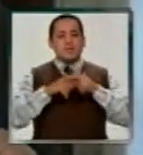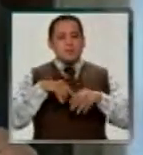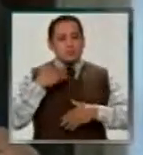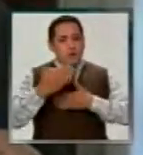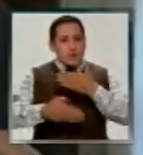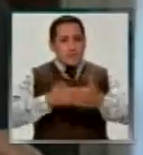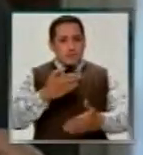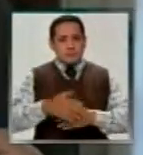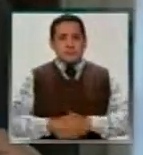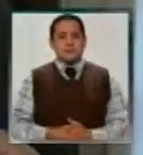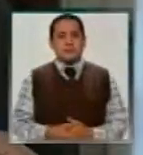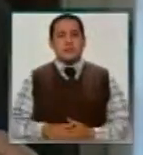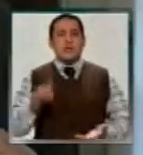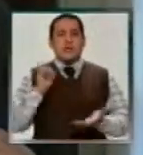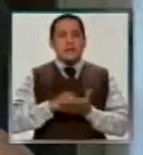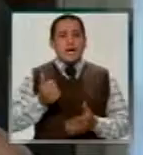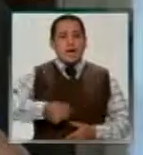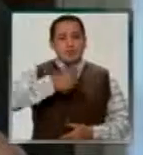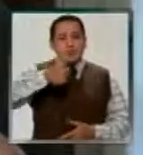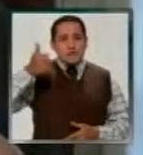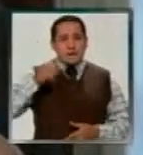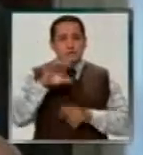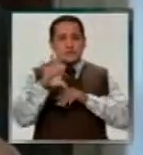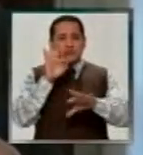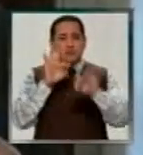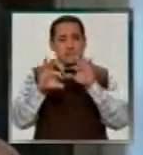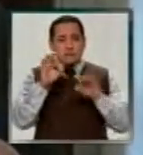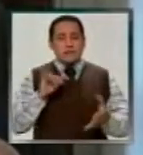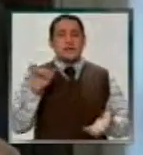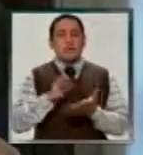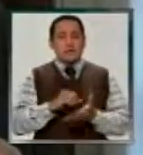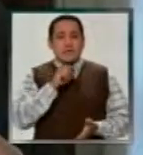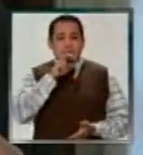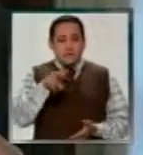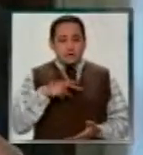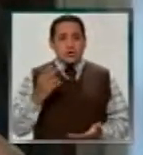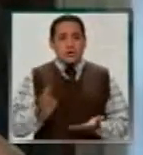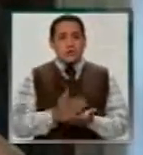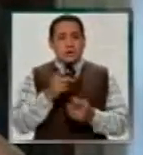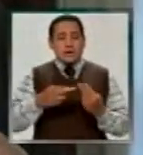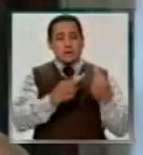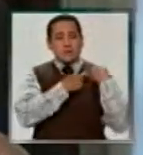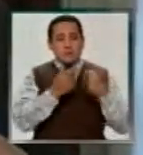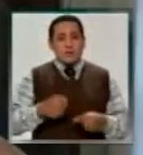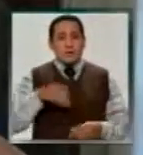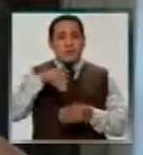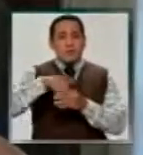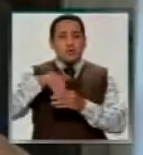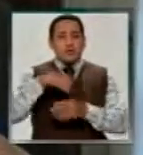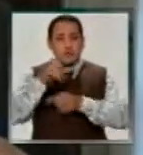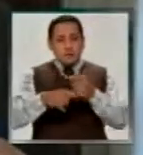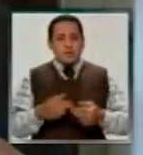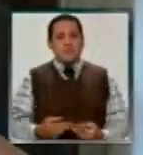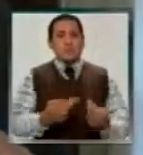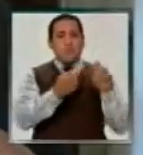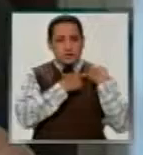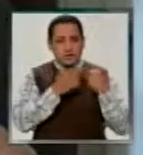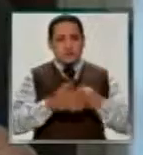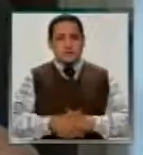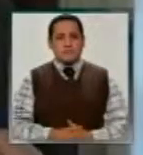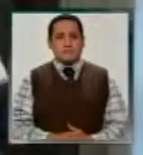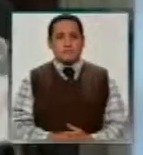nueva etapa en que las autoridades elegidas que son los representantes directos por el voto popular asuman su rol que le